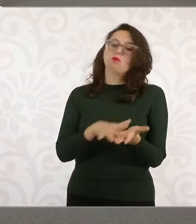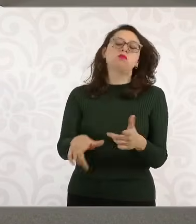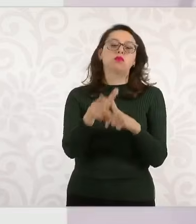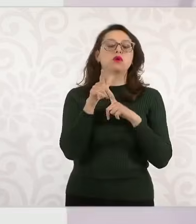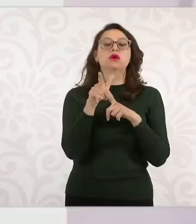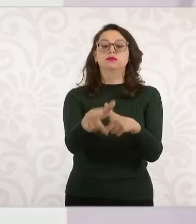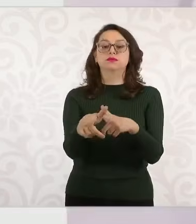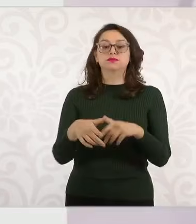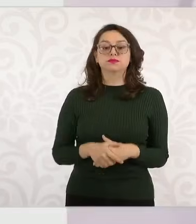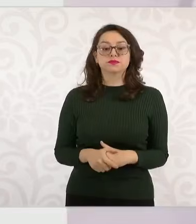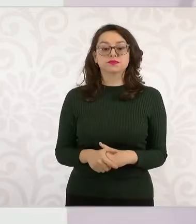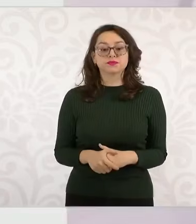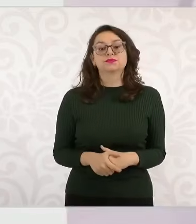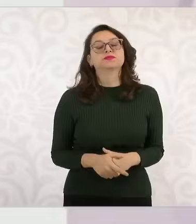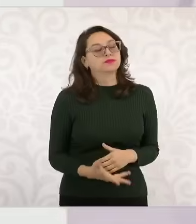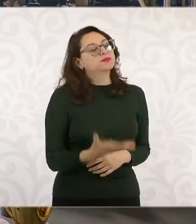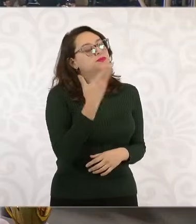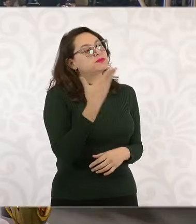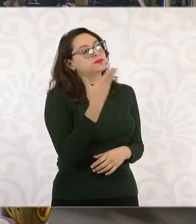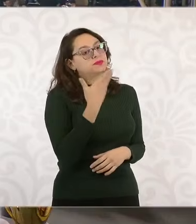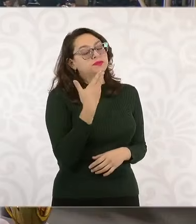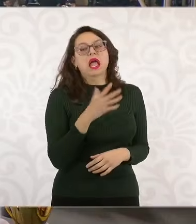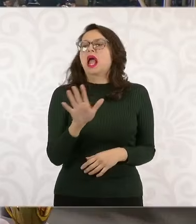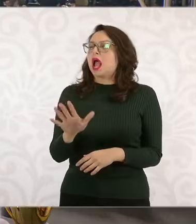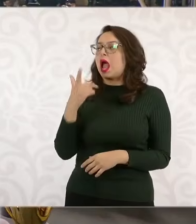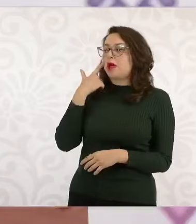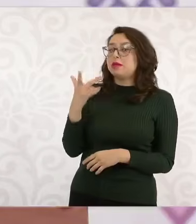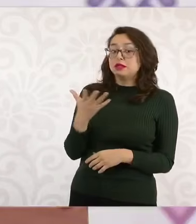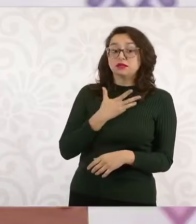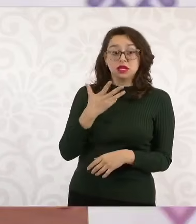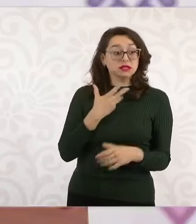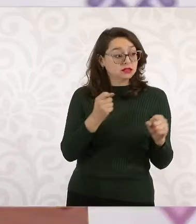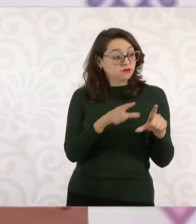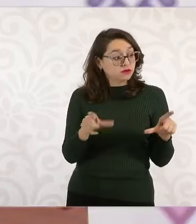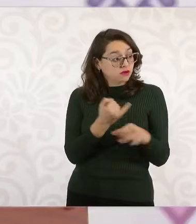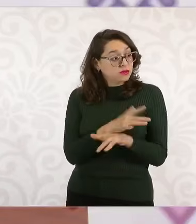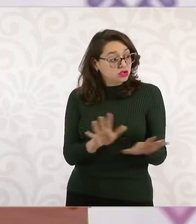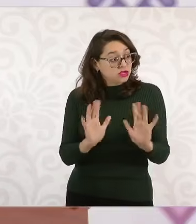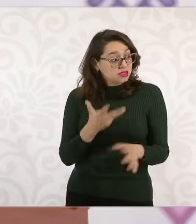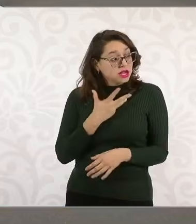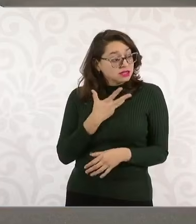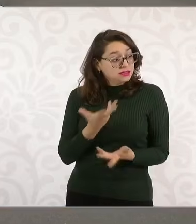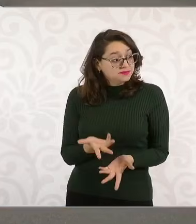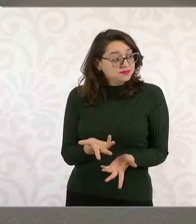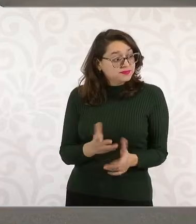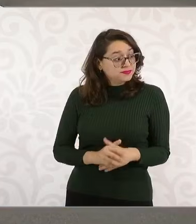fortalecer. Muy bien. Pasando a otros temas, Presidenta. A ver si ya tienes lo de… A ver.